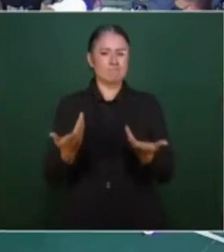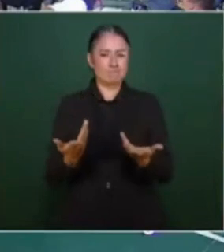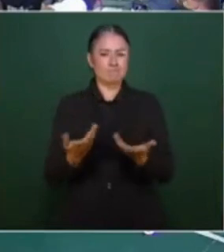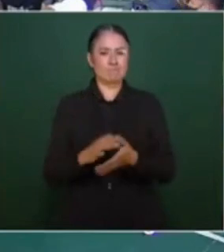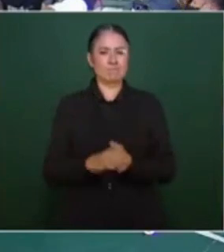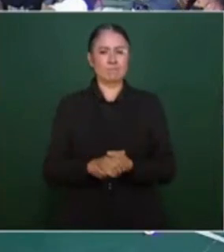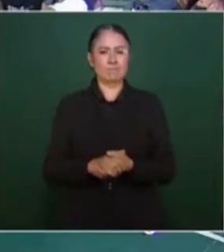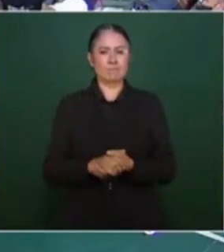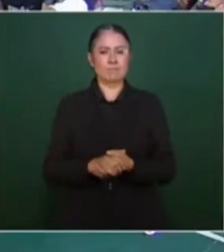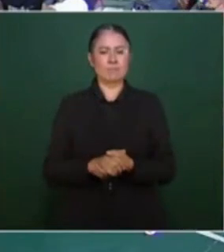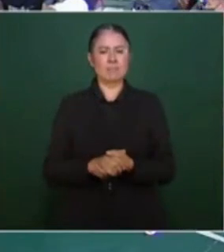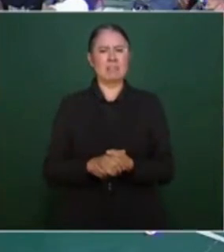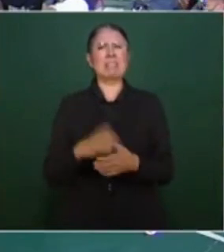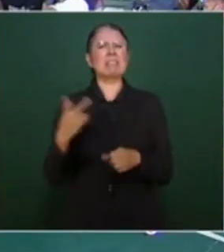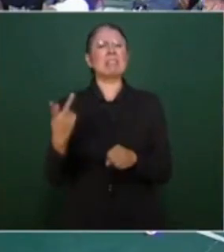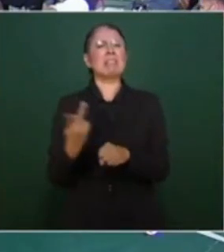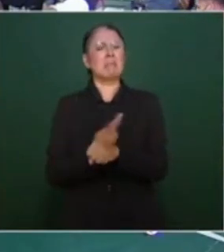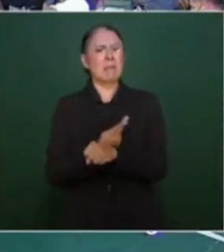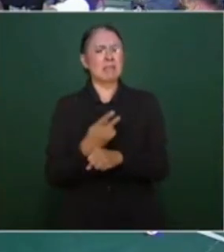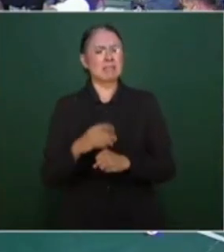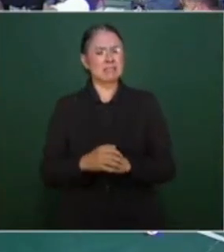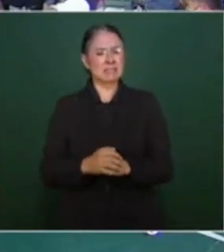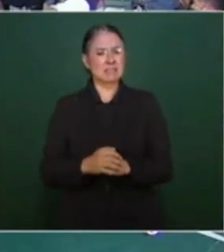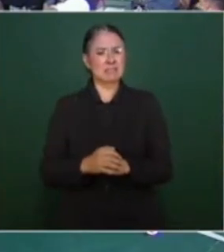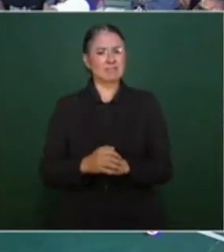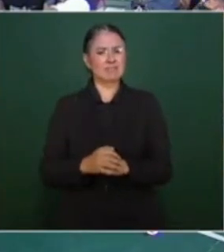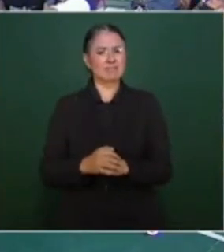porque ¿qué pasa?